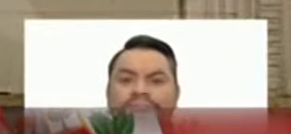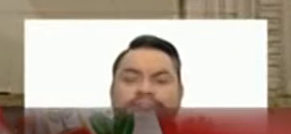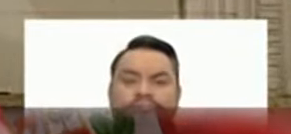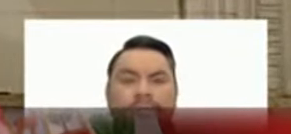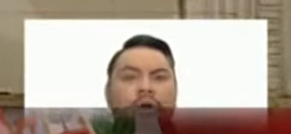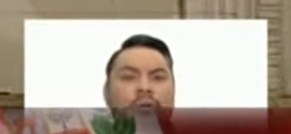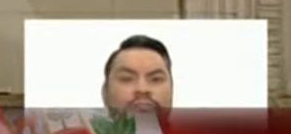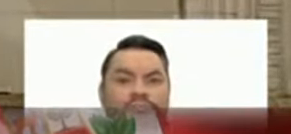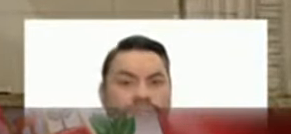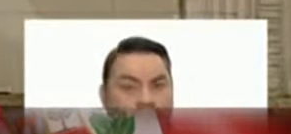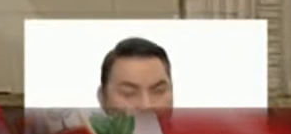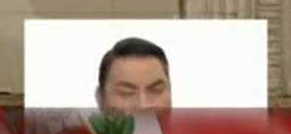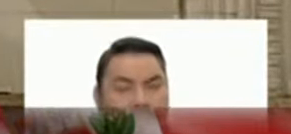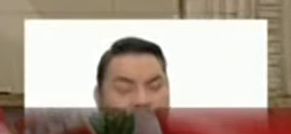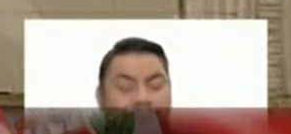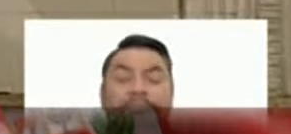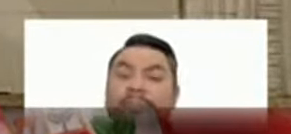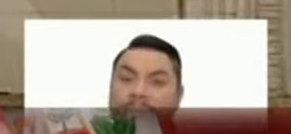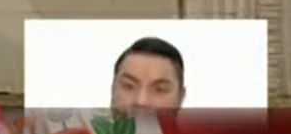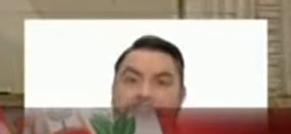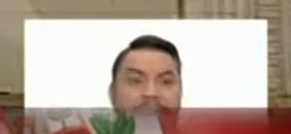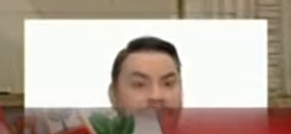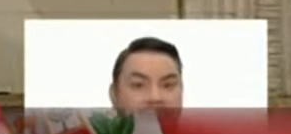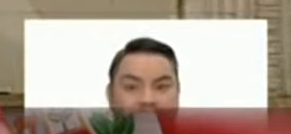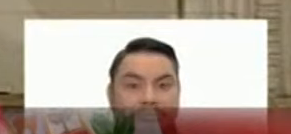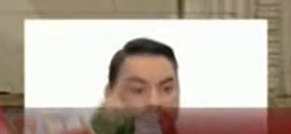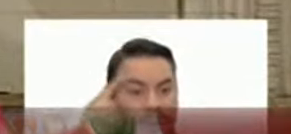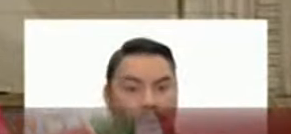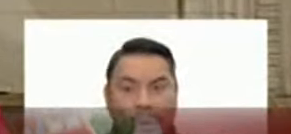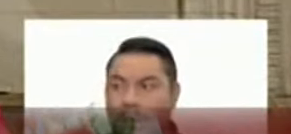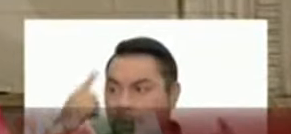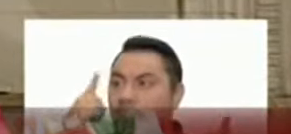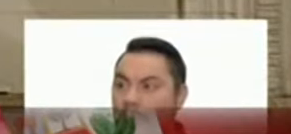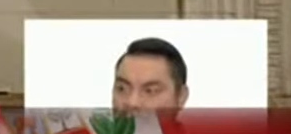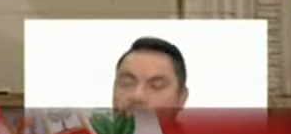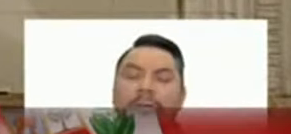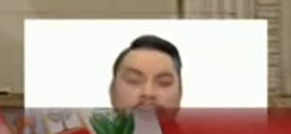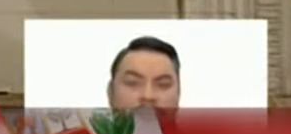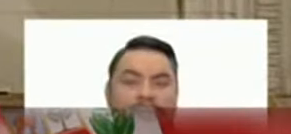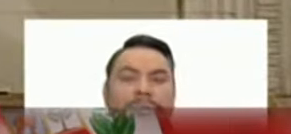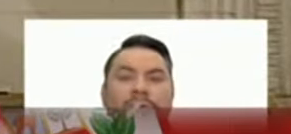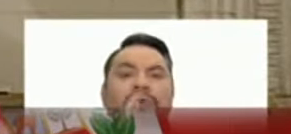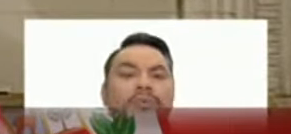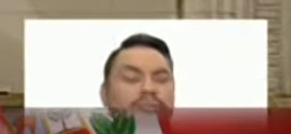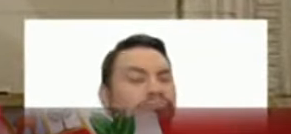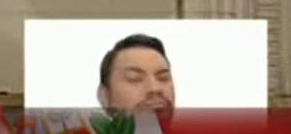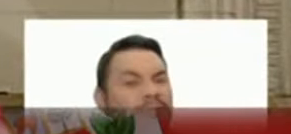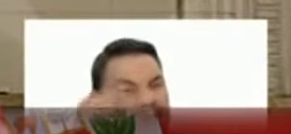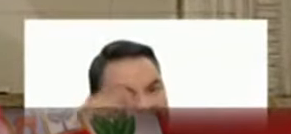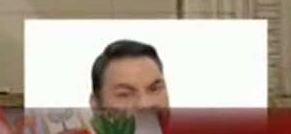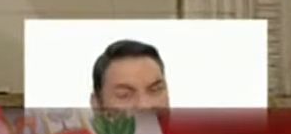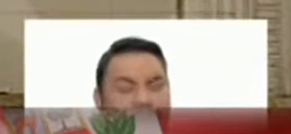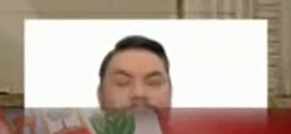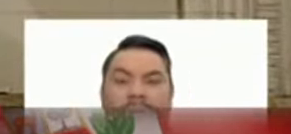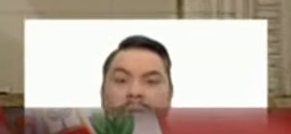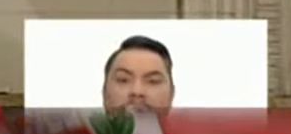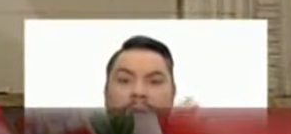Poder Ejecutivo, y, estando a lo acordado, se resuelve. Artículo